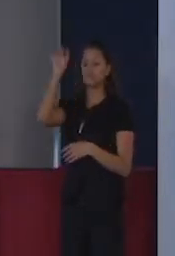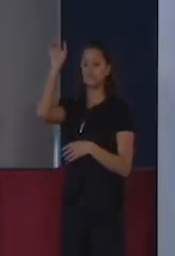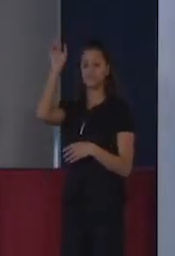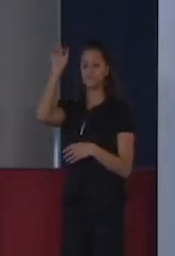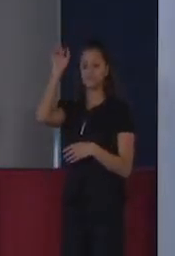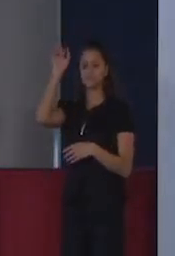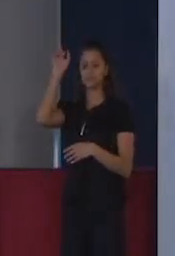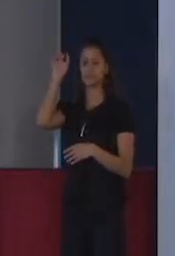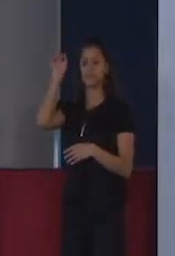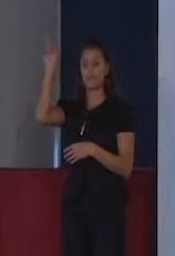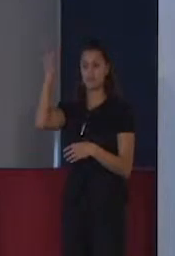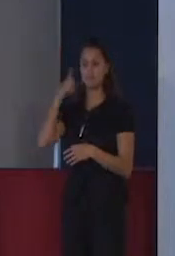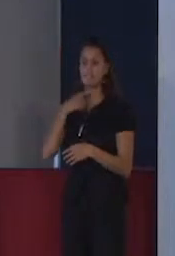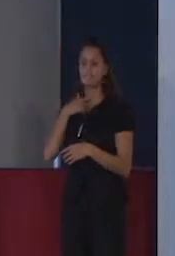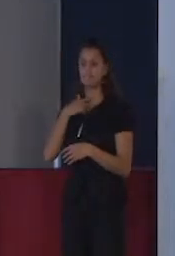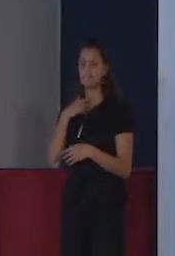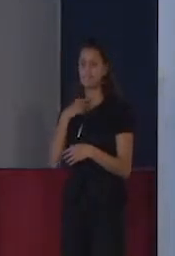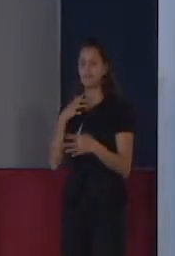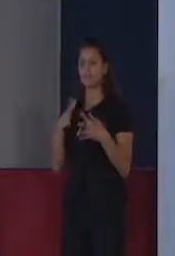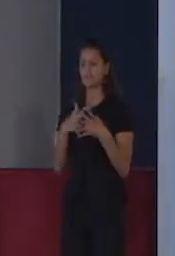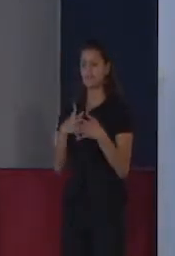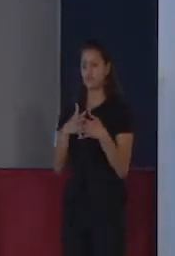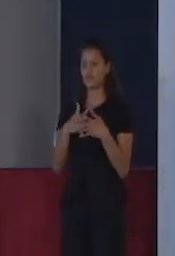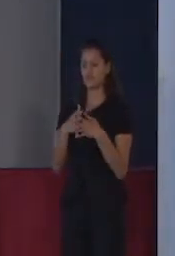gusta el caso de los